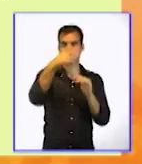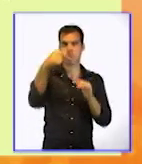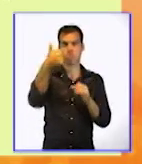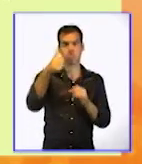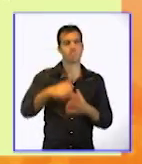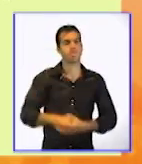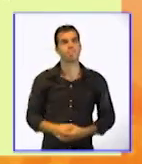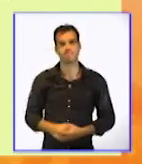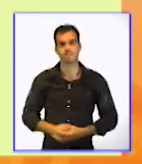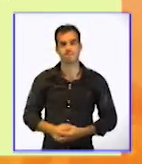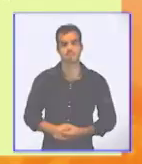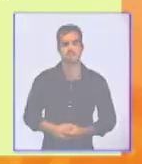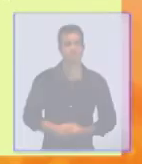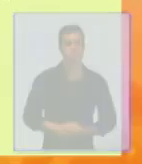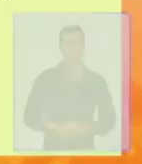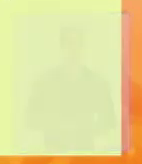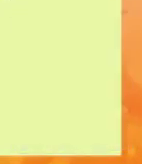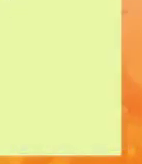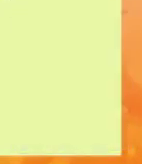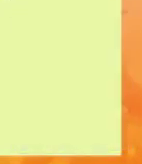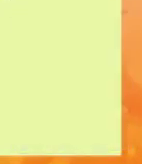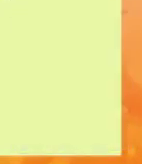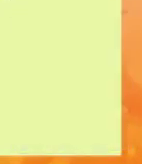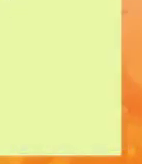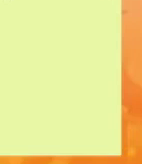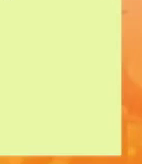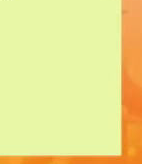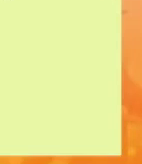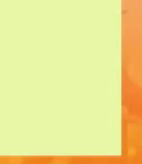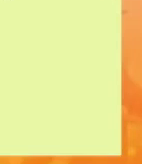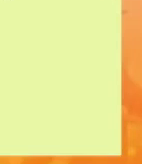10 a la menos 10.